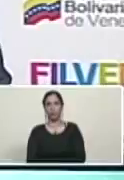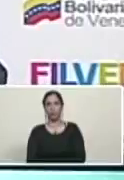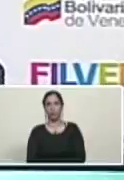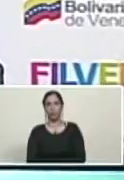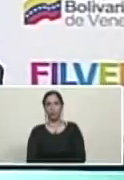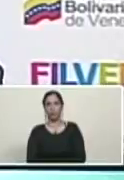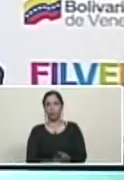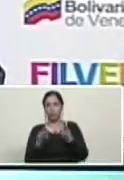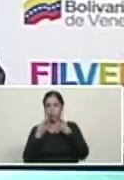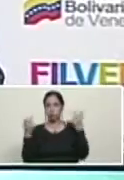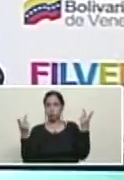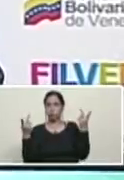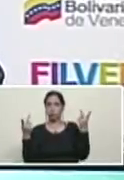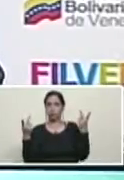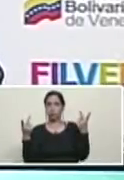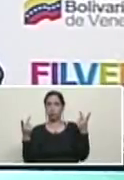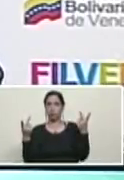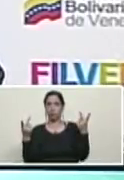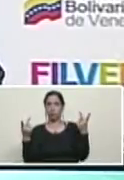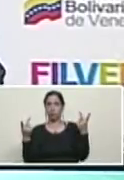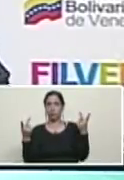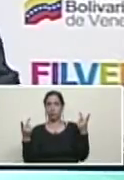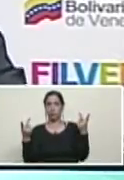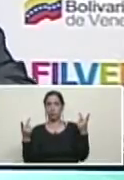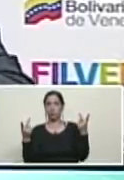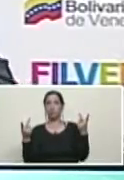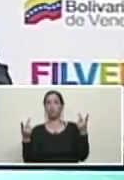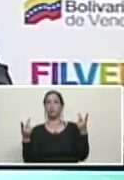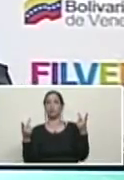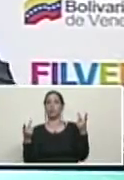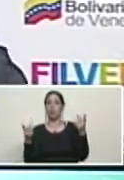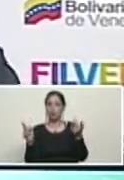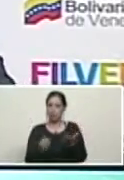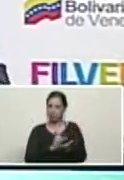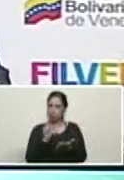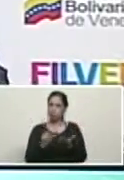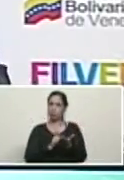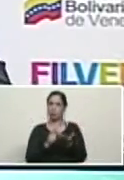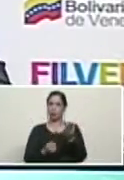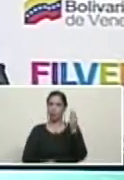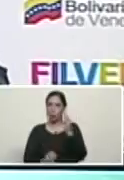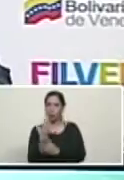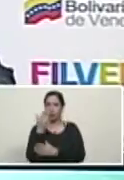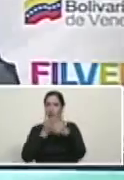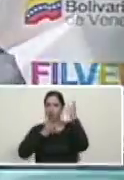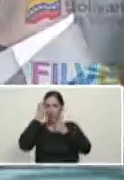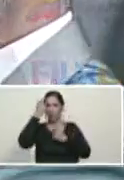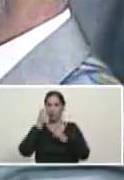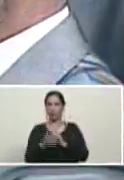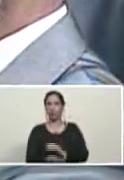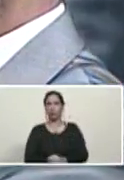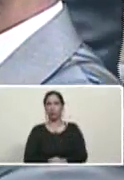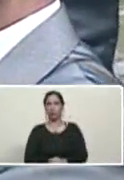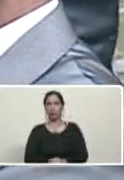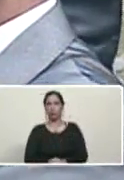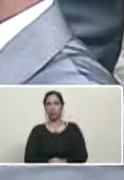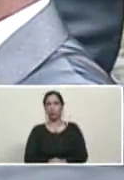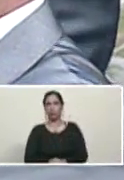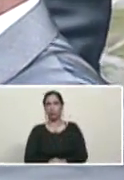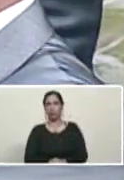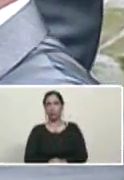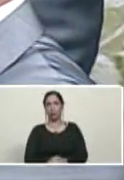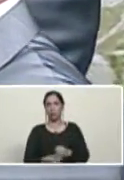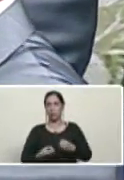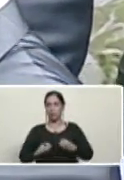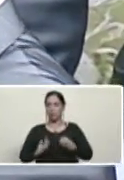difusión, de masiva circulación, fundada por el comandante Chávez, que tiene como